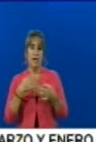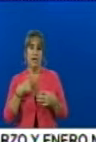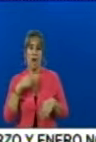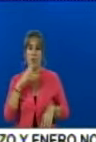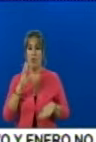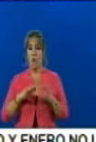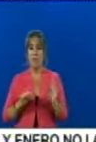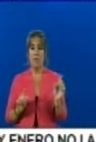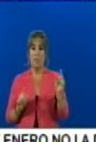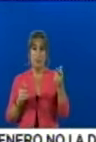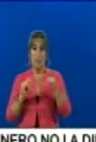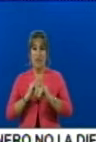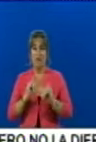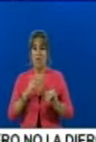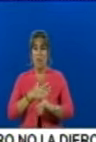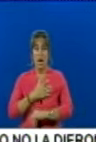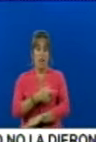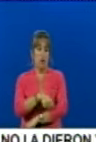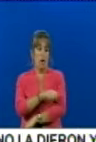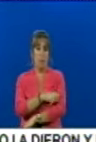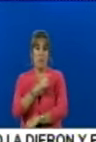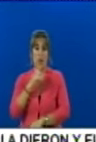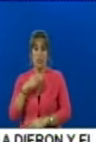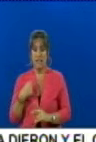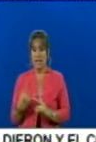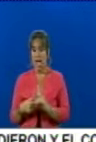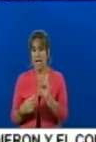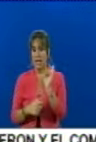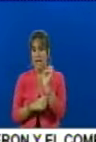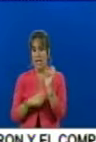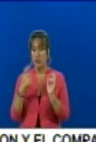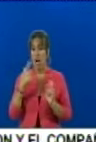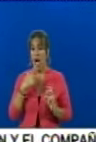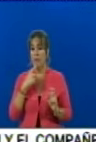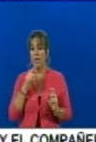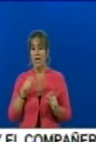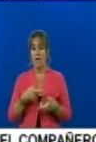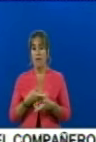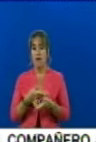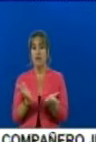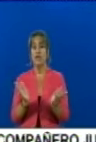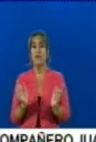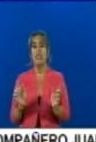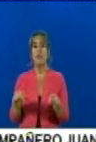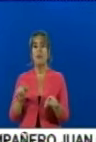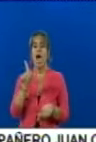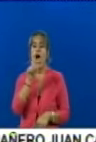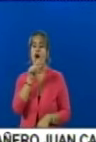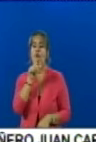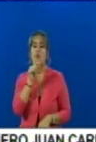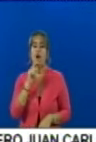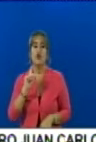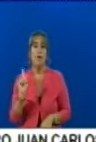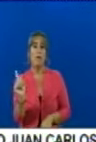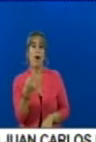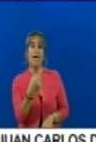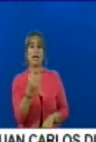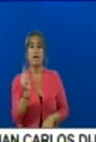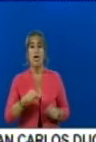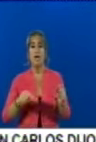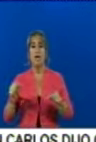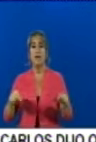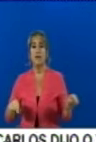aquí. Primero informarle a nuestra población que como producto cárnico del mes de abril estamos distribuyendo justamente el pollo para todos los